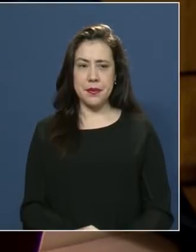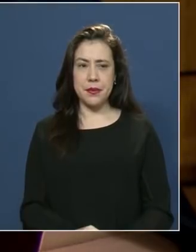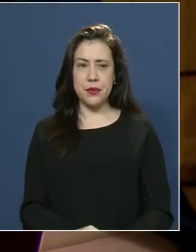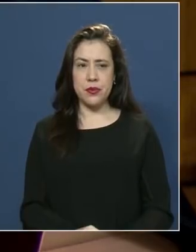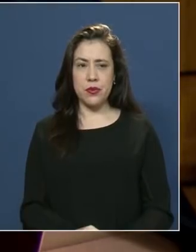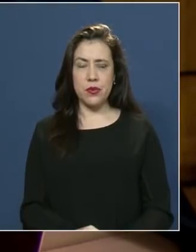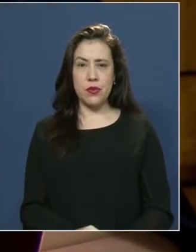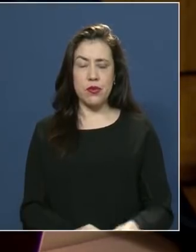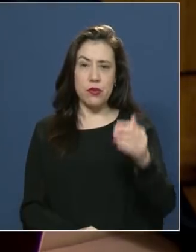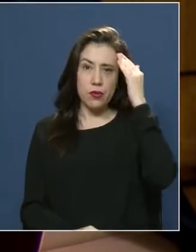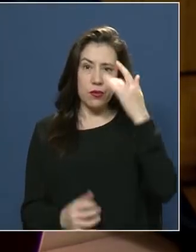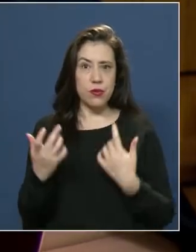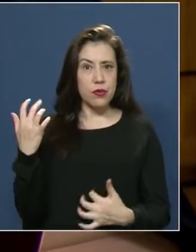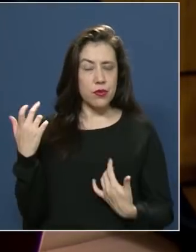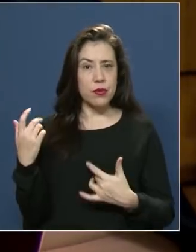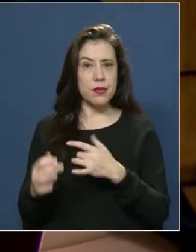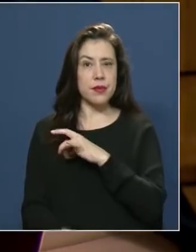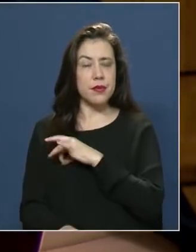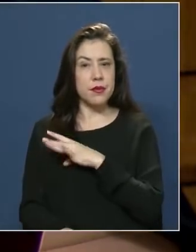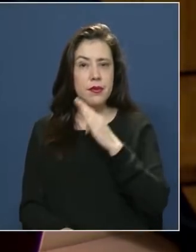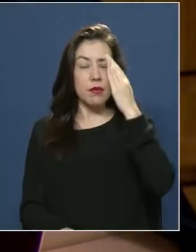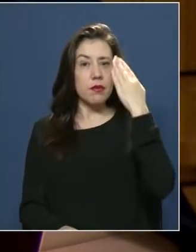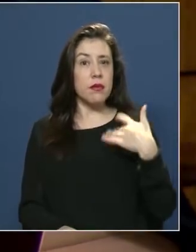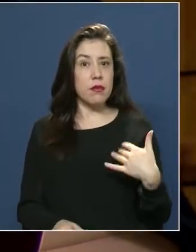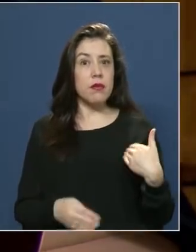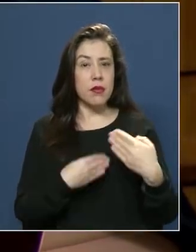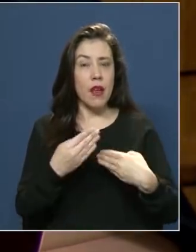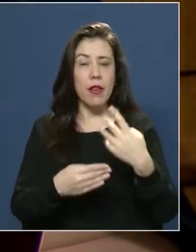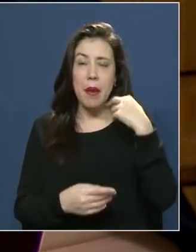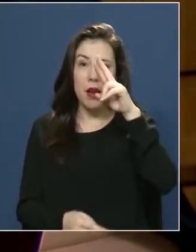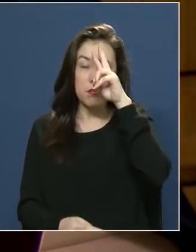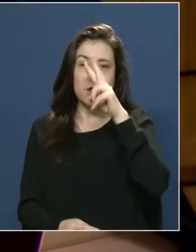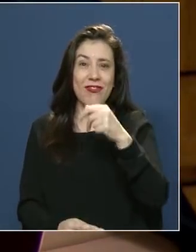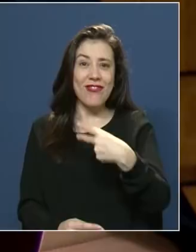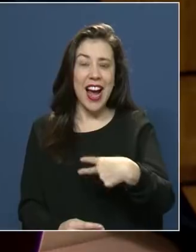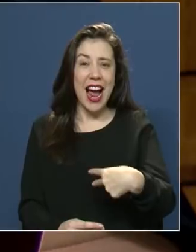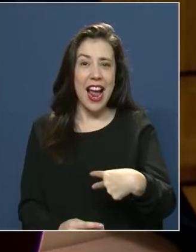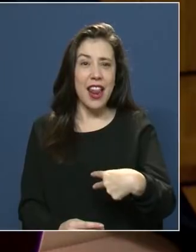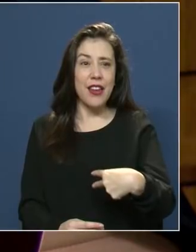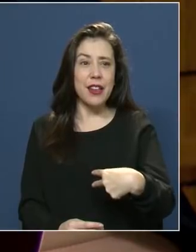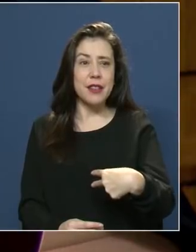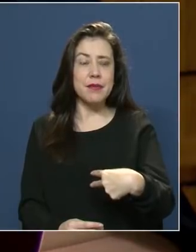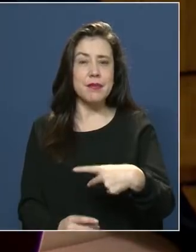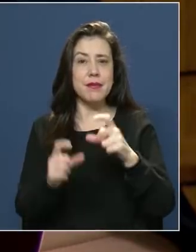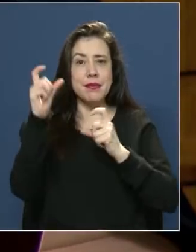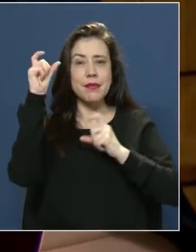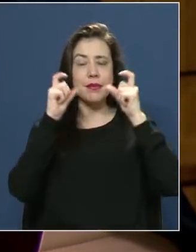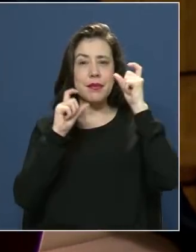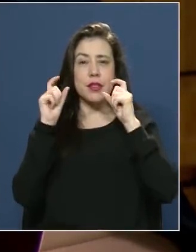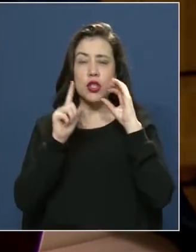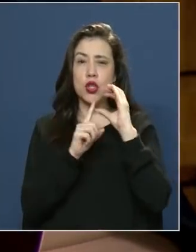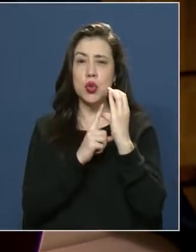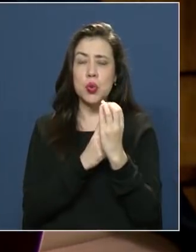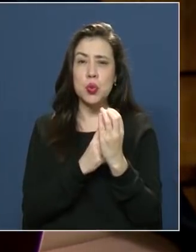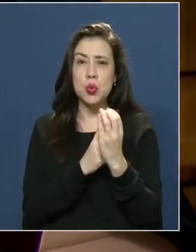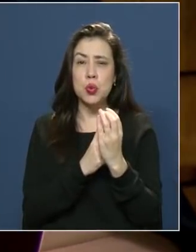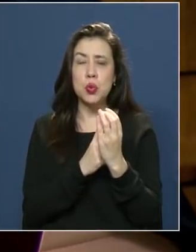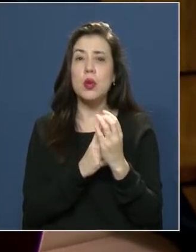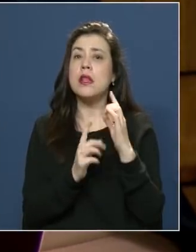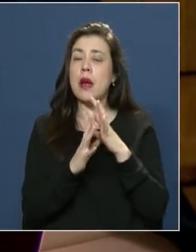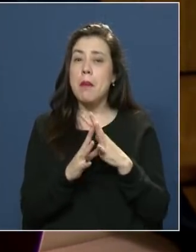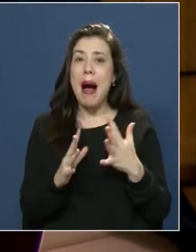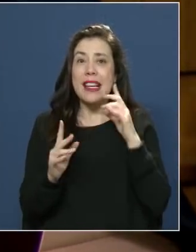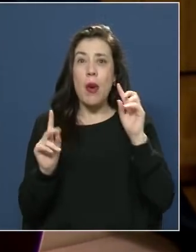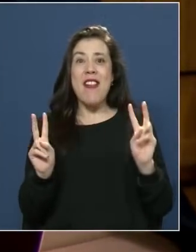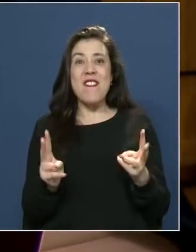Presidente, el Día del Rock chileno es un gran paso para valorar esta expresión cultural que está más viva que nunca en nuestro